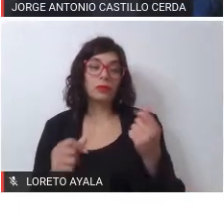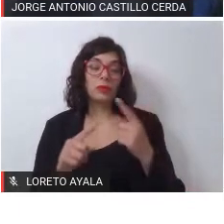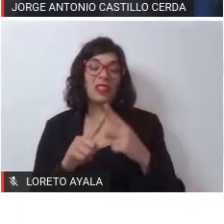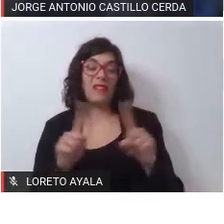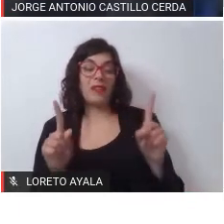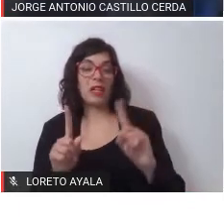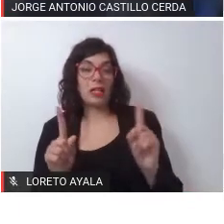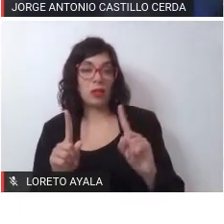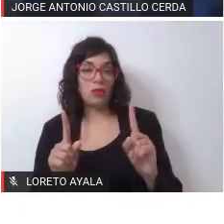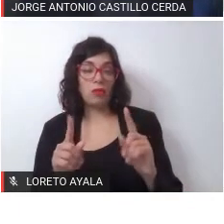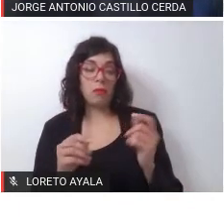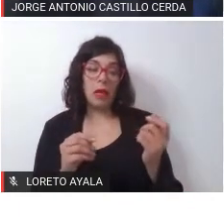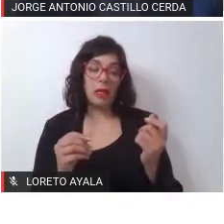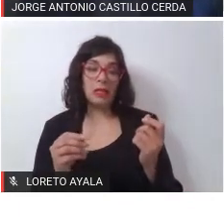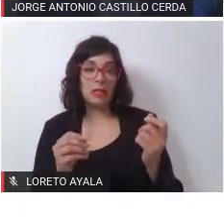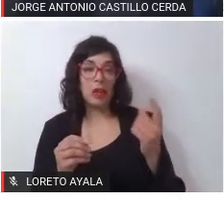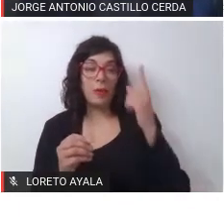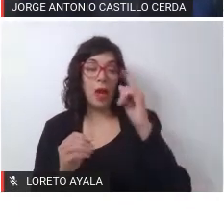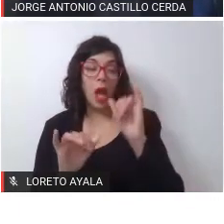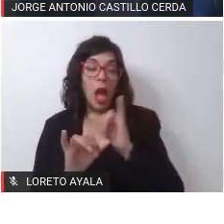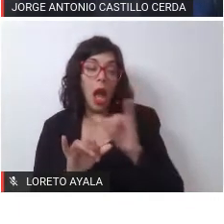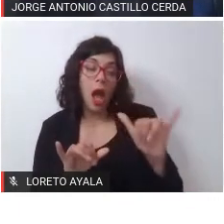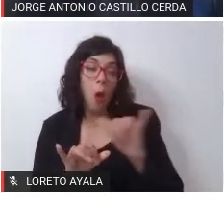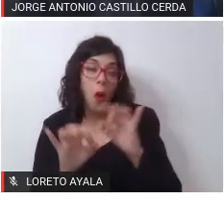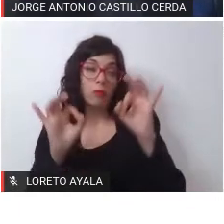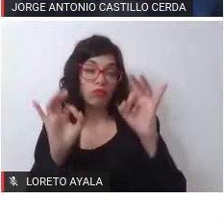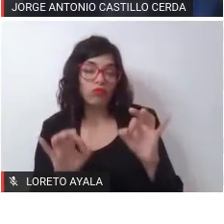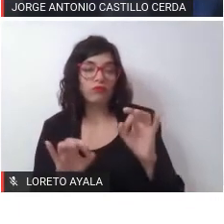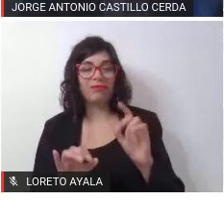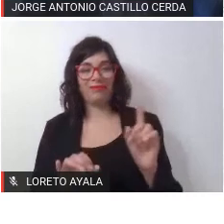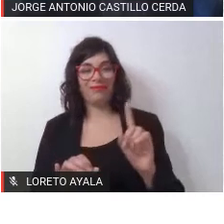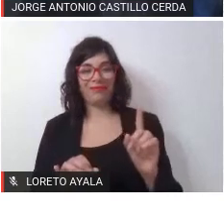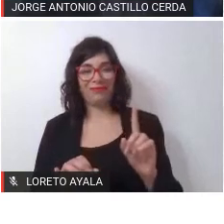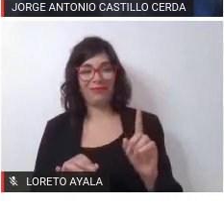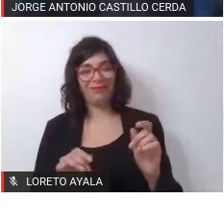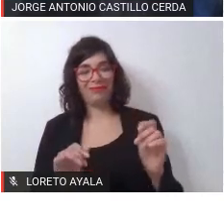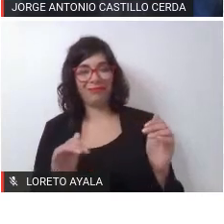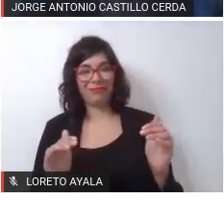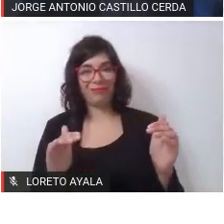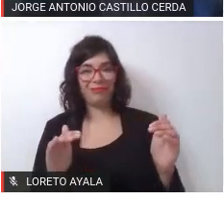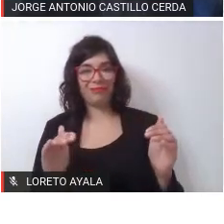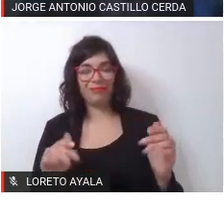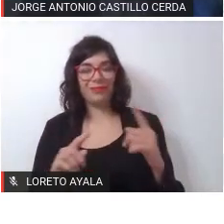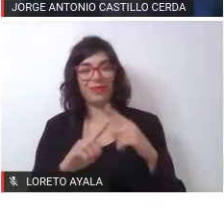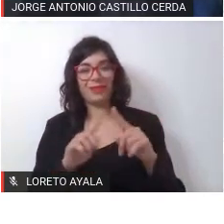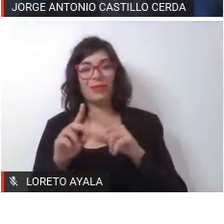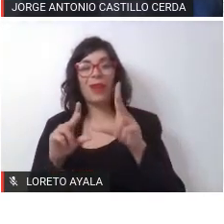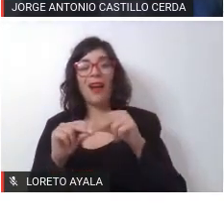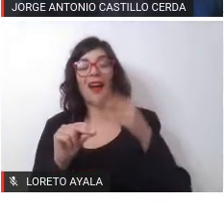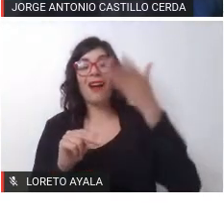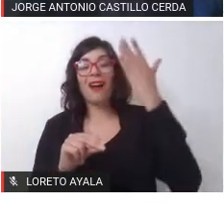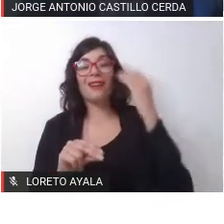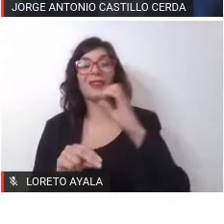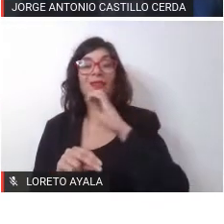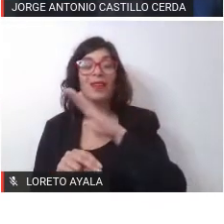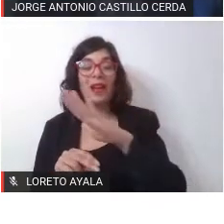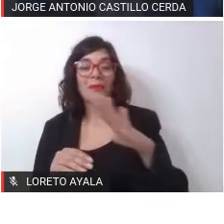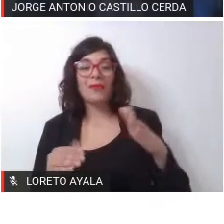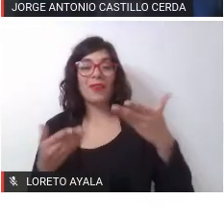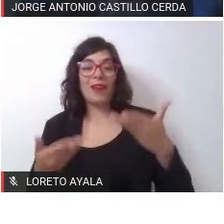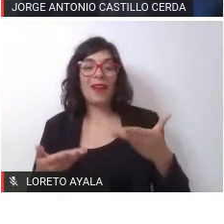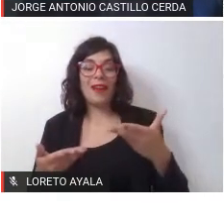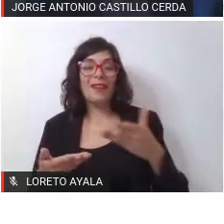distante, pero tampoco idéntico. La antigua ruralidad cambia y se disuelve en una